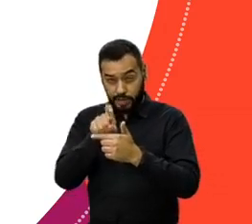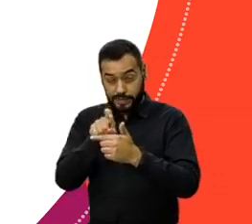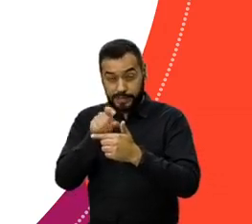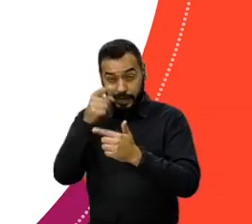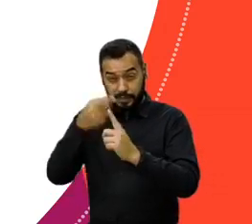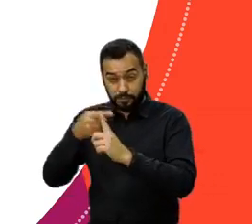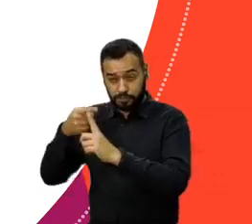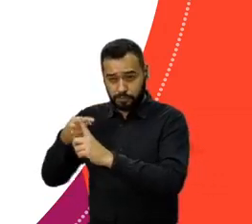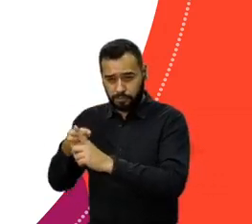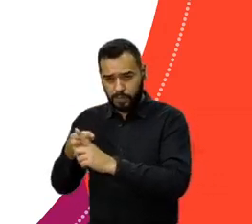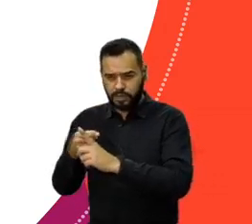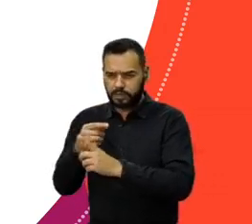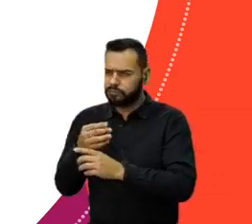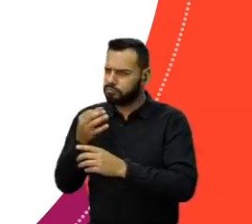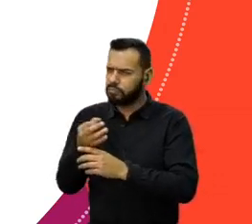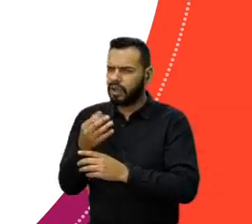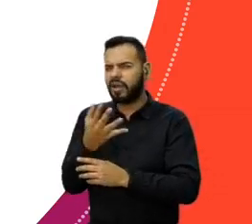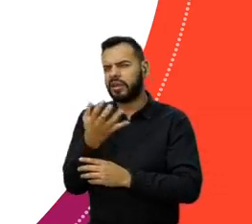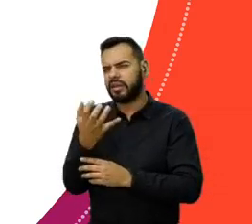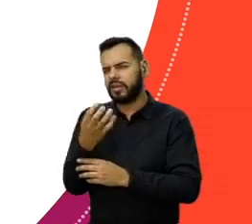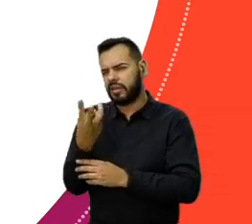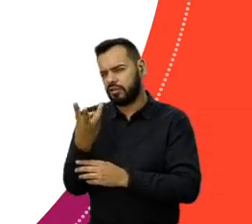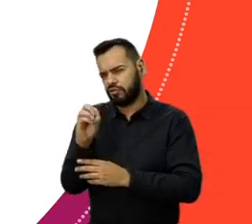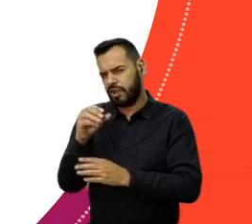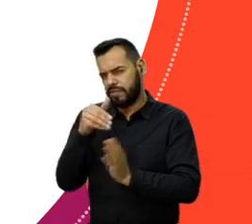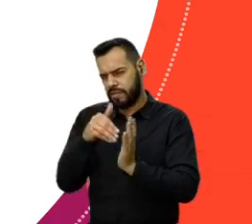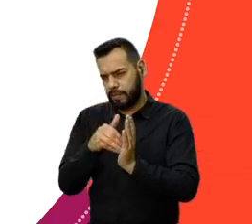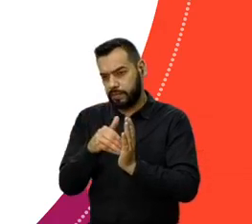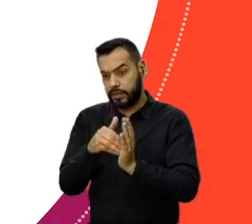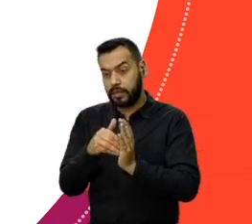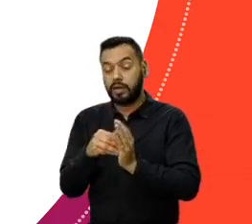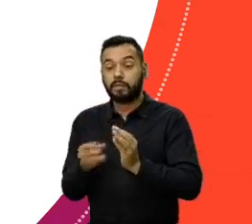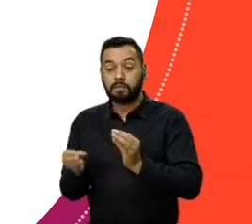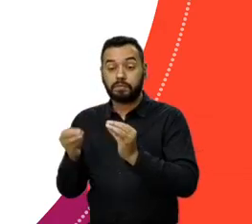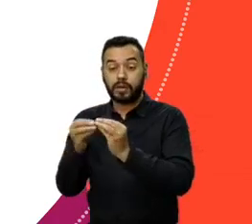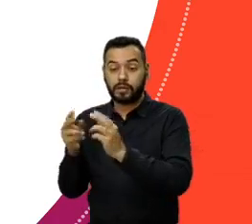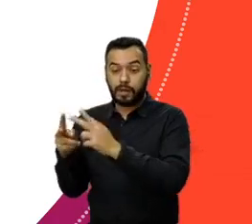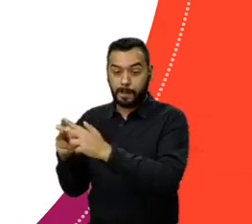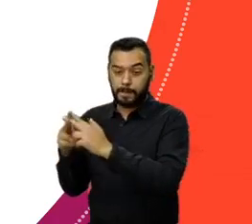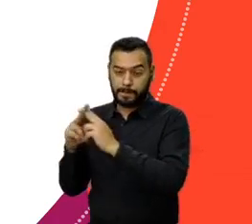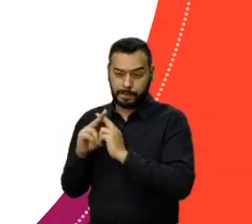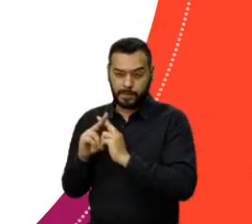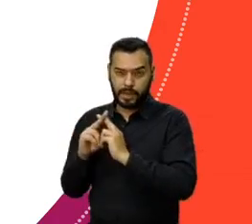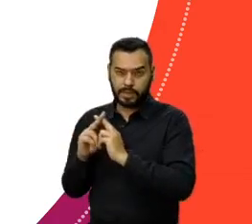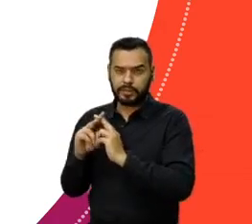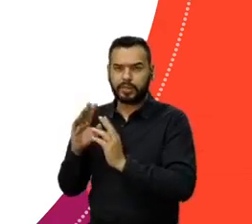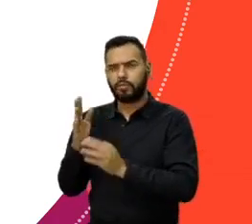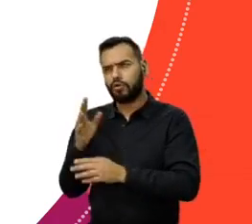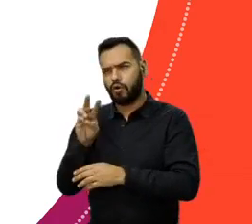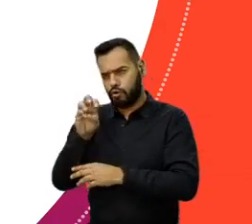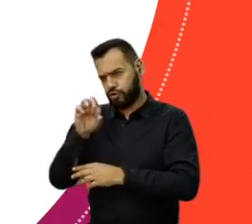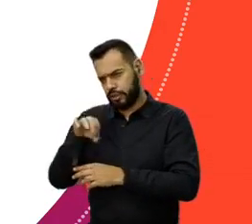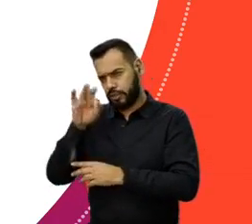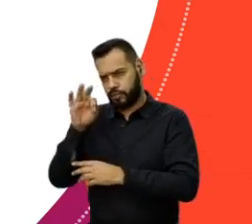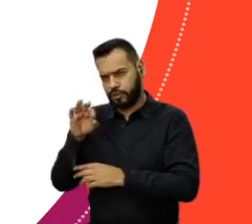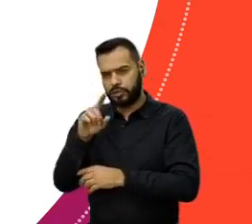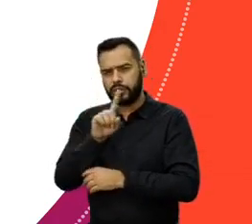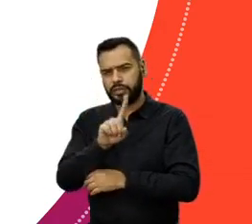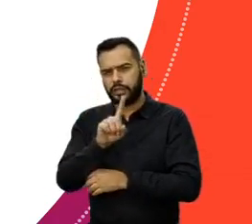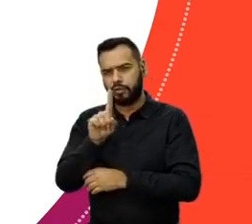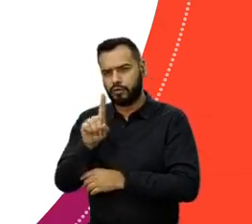son cuotas digamos que cerradas de 530.000 y el excedente sería un crédito que puede estar sobre el 80% de